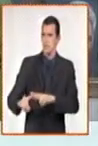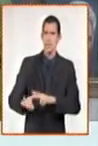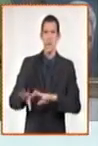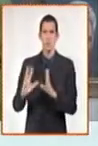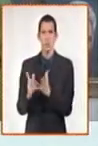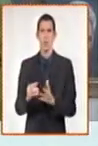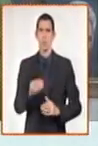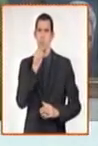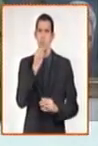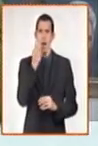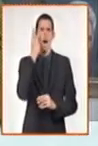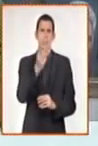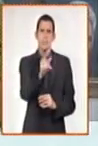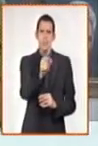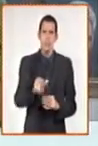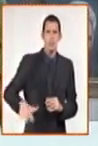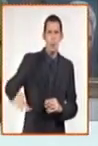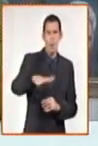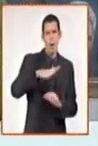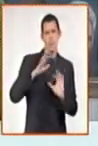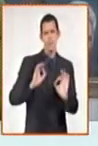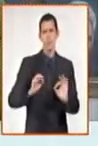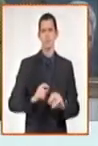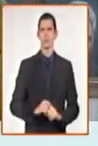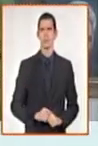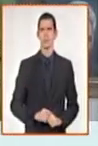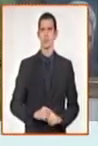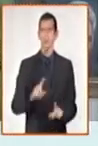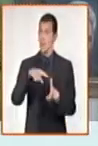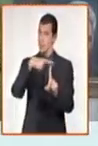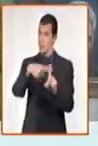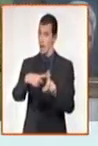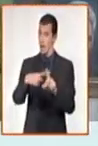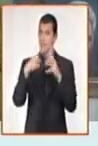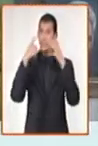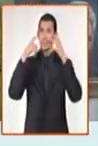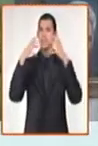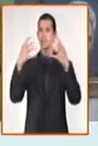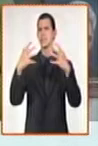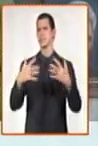tiene que ver con el saneamiento, que para ir dándole vitalidad y dando la belleza característica